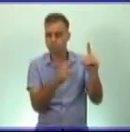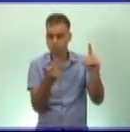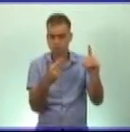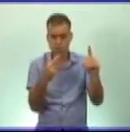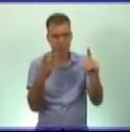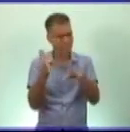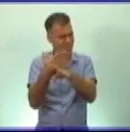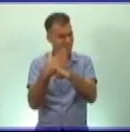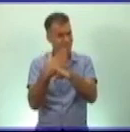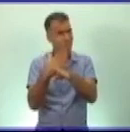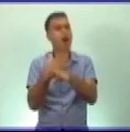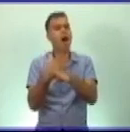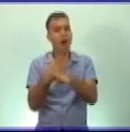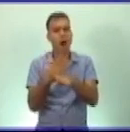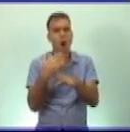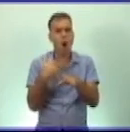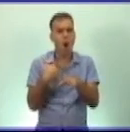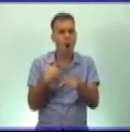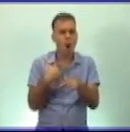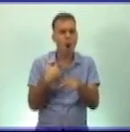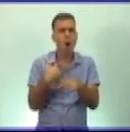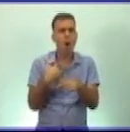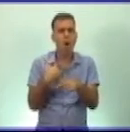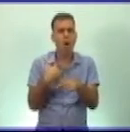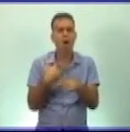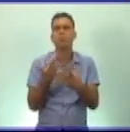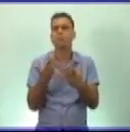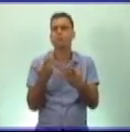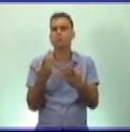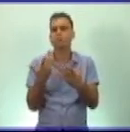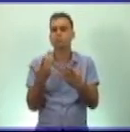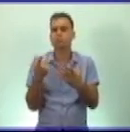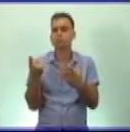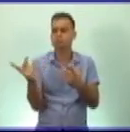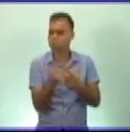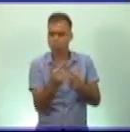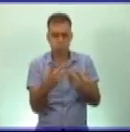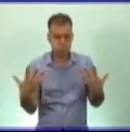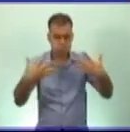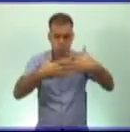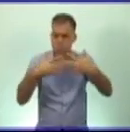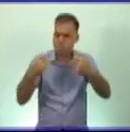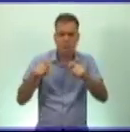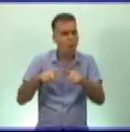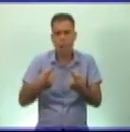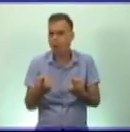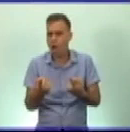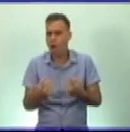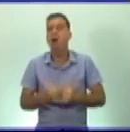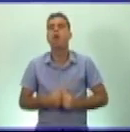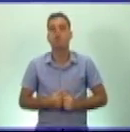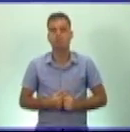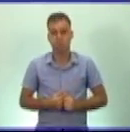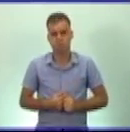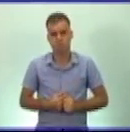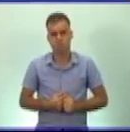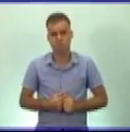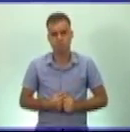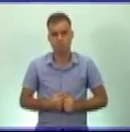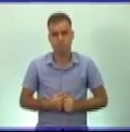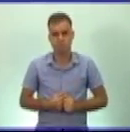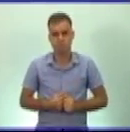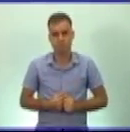procesos indisolubles. ¿Por qué no puede existir oxidación sin reducción y viceversa? En el ejercicio